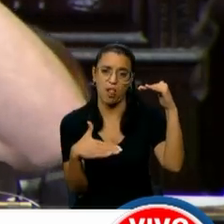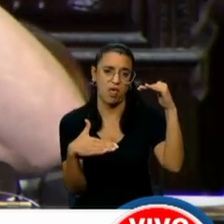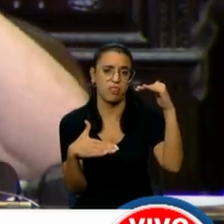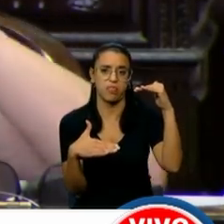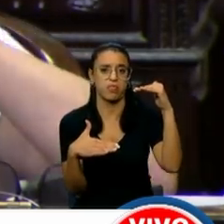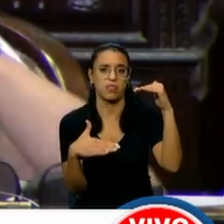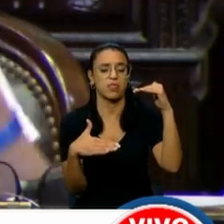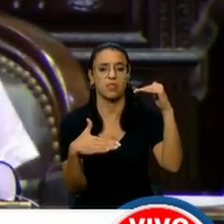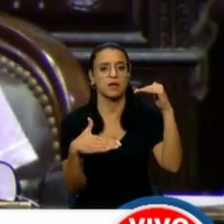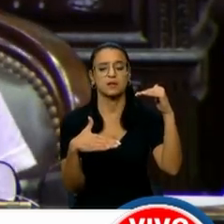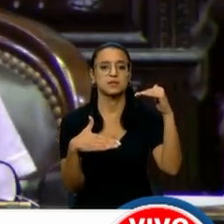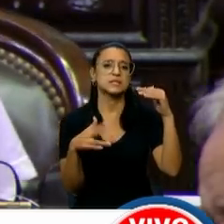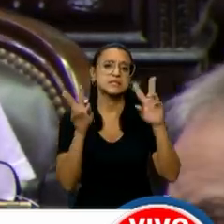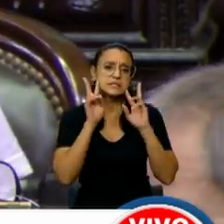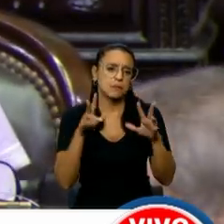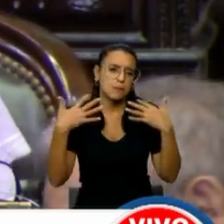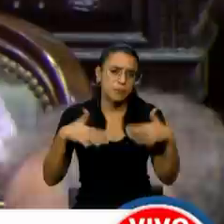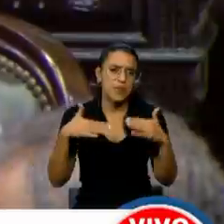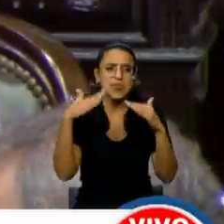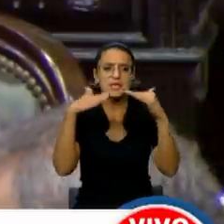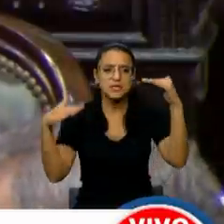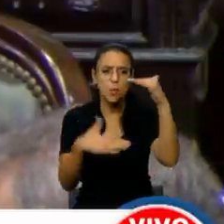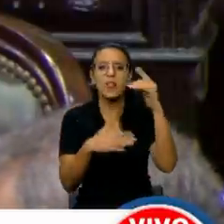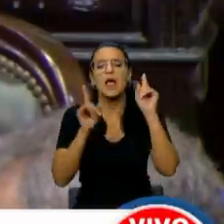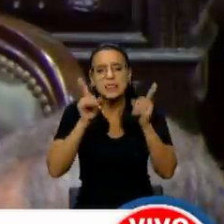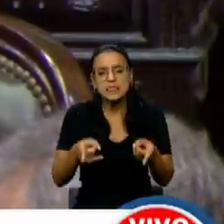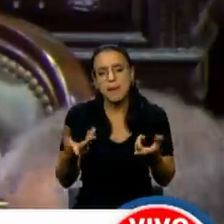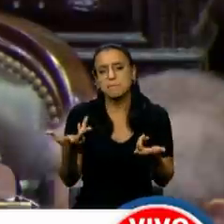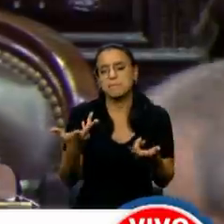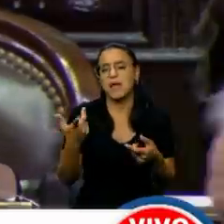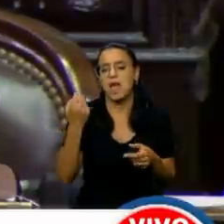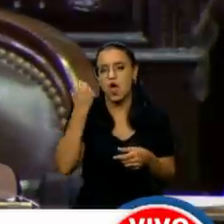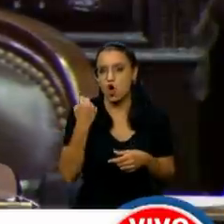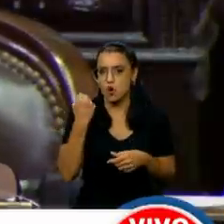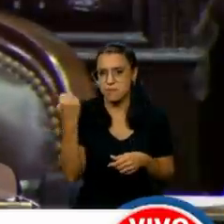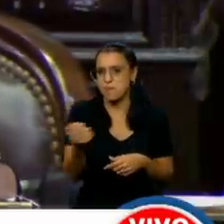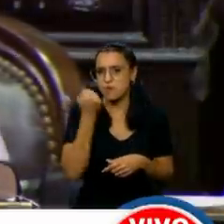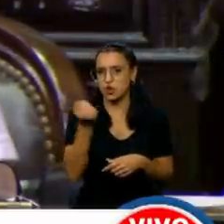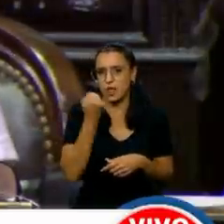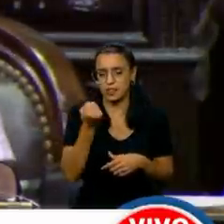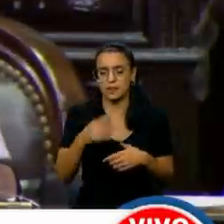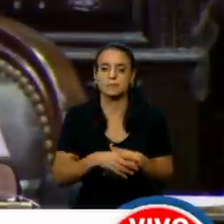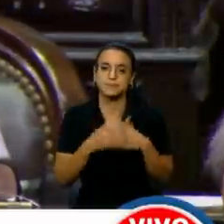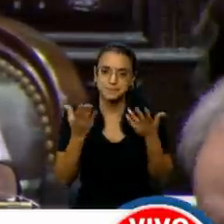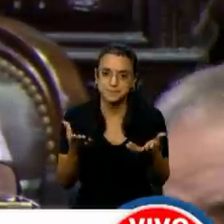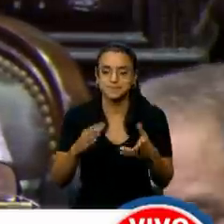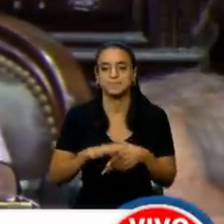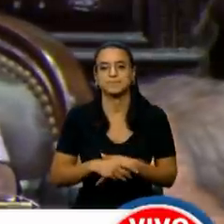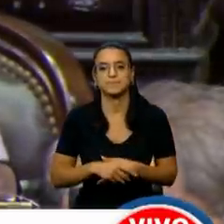que se ve en muchísimos aspectos y esa desigualdad también tiene un peso económico fundamental entonces